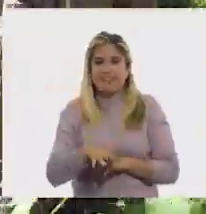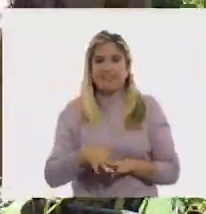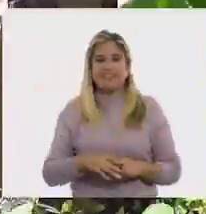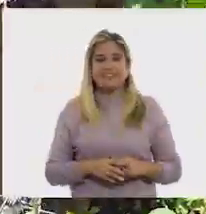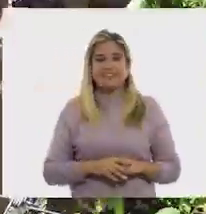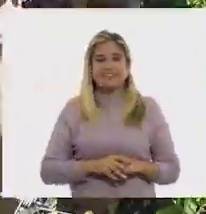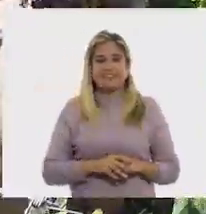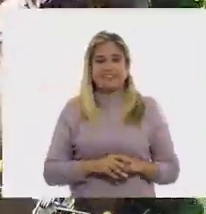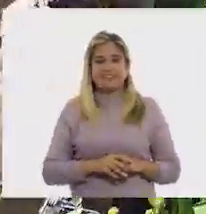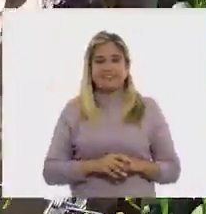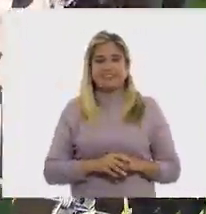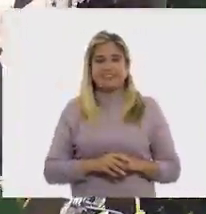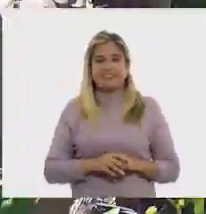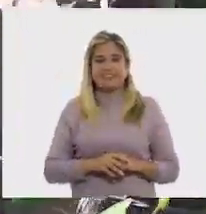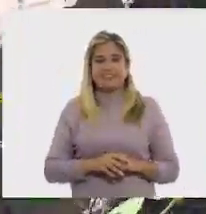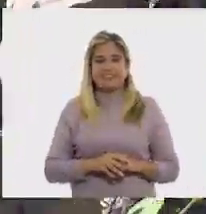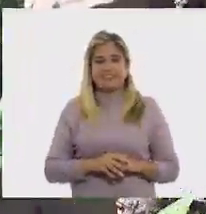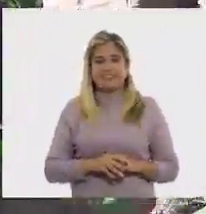Ok.